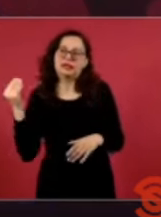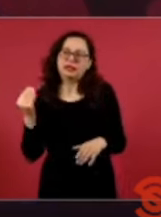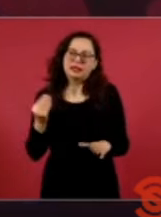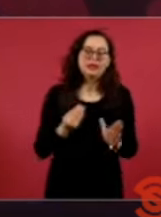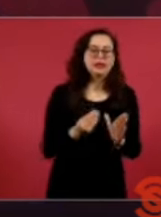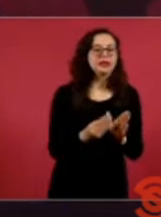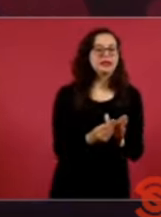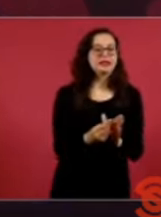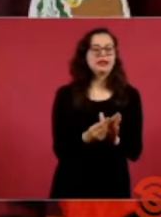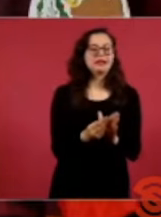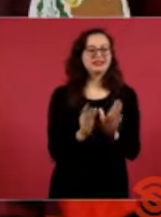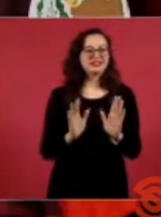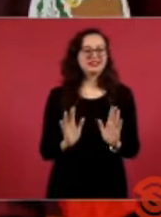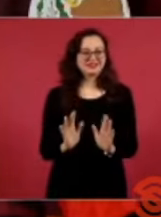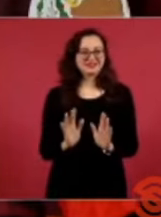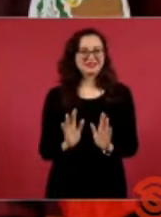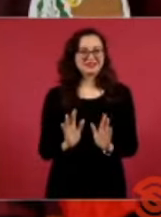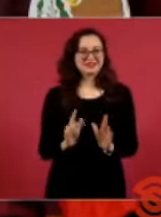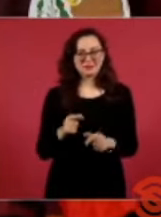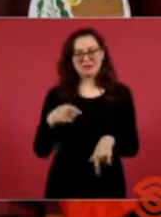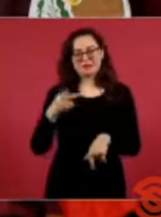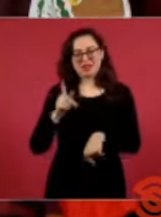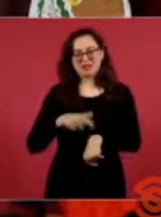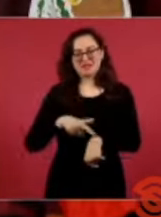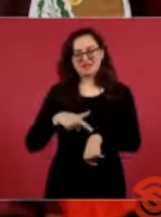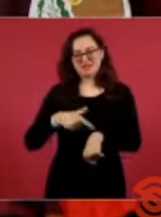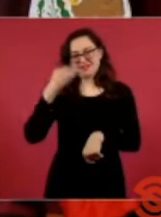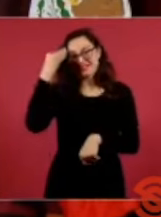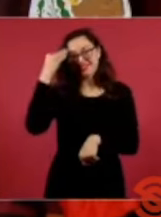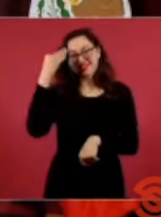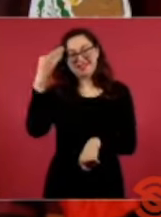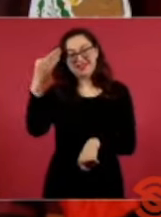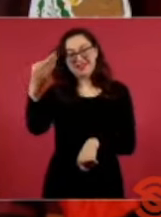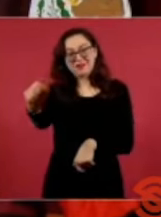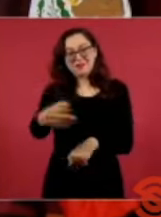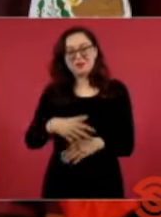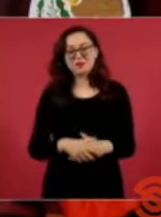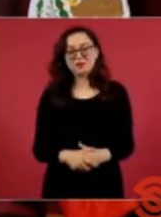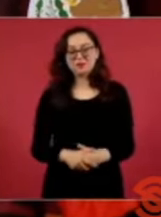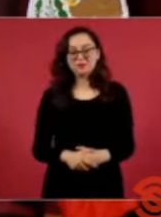embargo, en algunos casos, le dan entrada